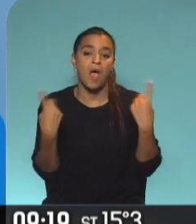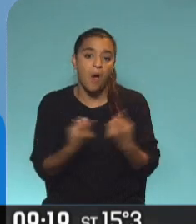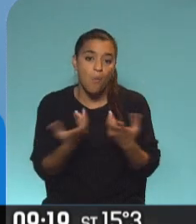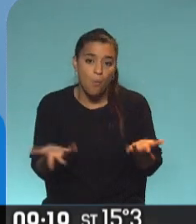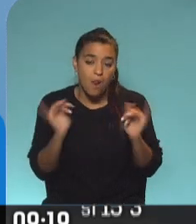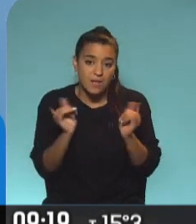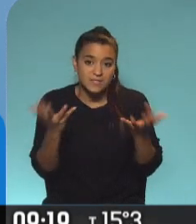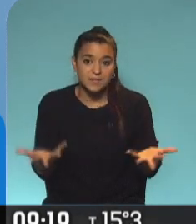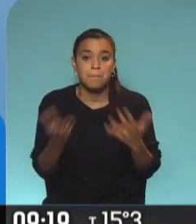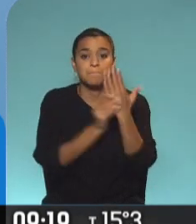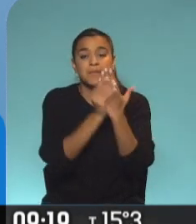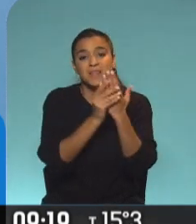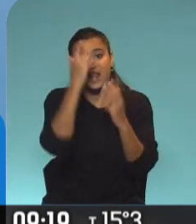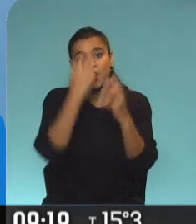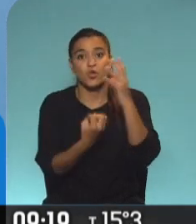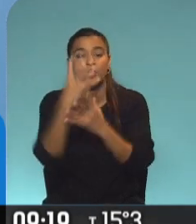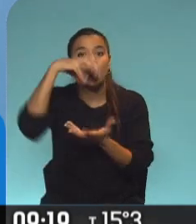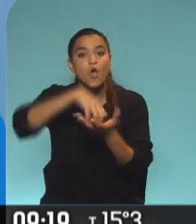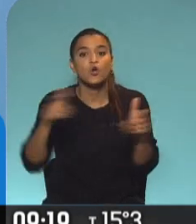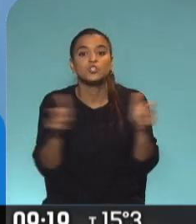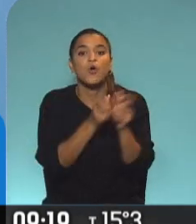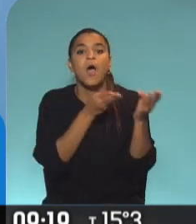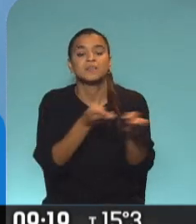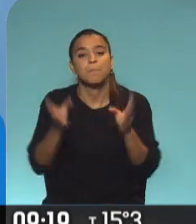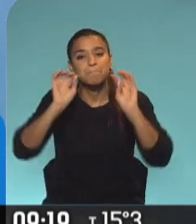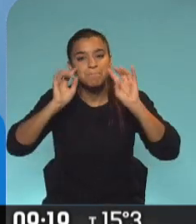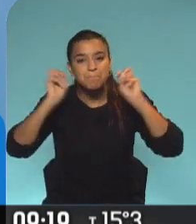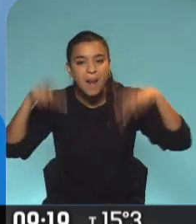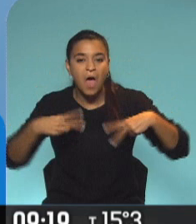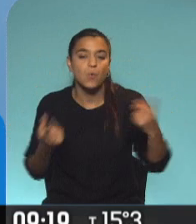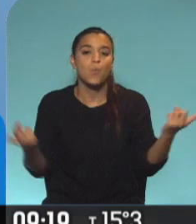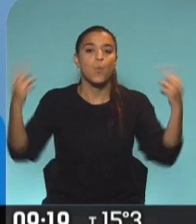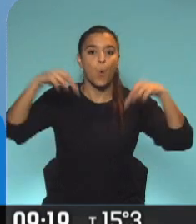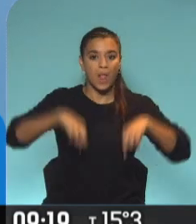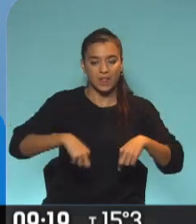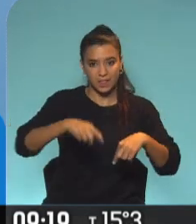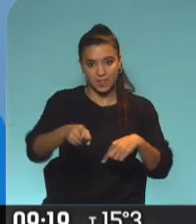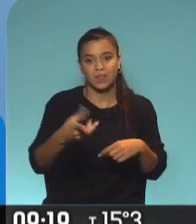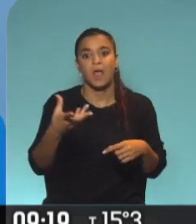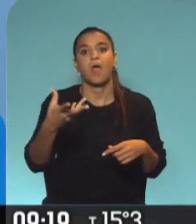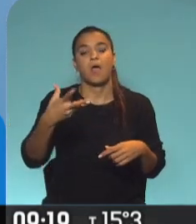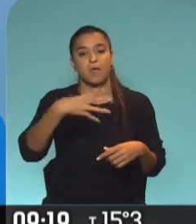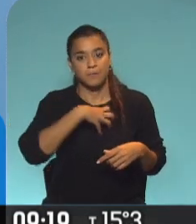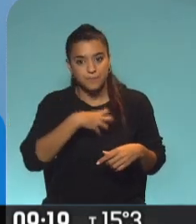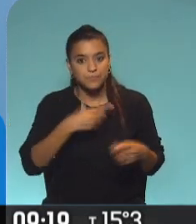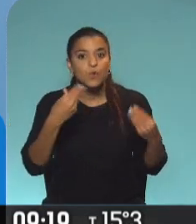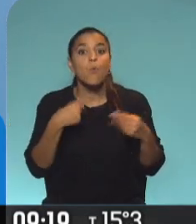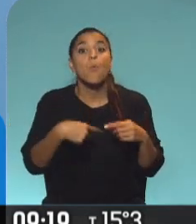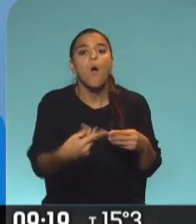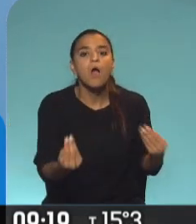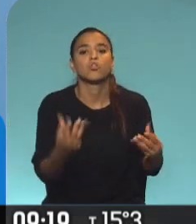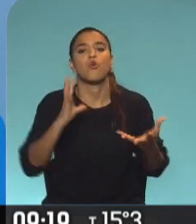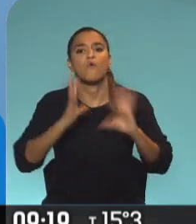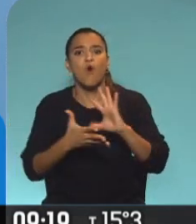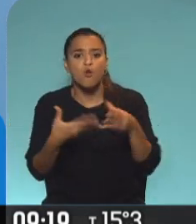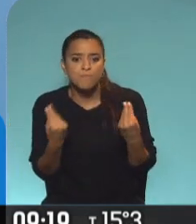el Ministerio ha creado el Consejo Asesor para la Planificación del Regreso Presencial a las Aulas con el objetivo de definir cuándo, cómo